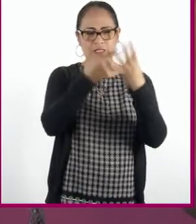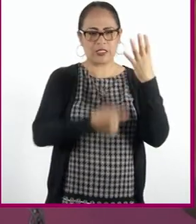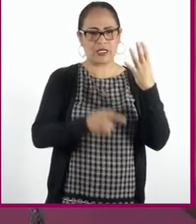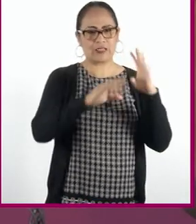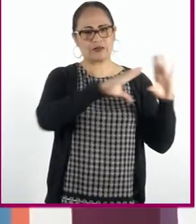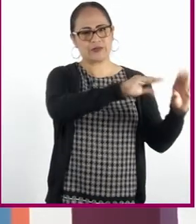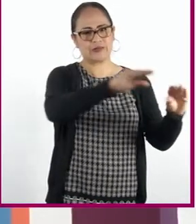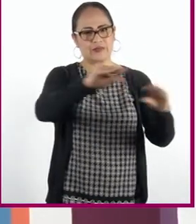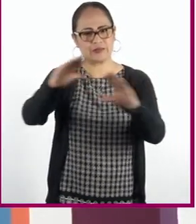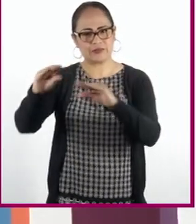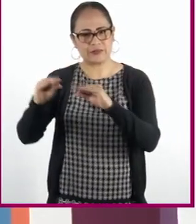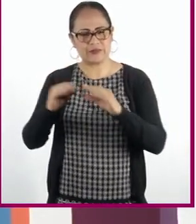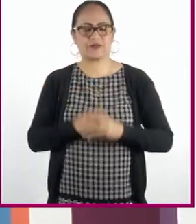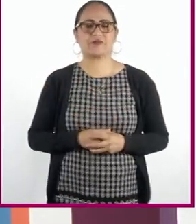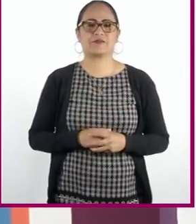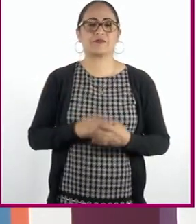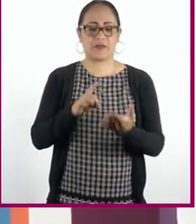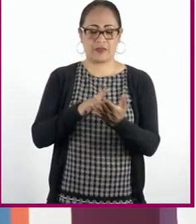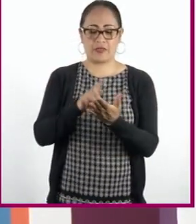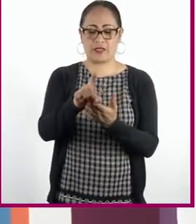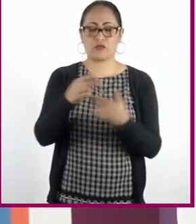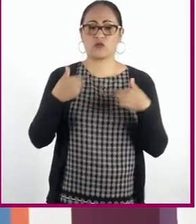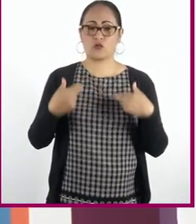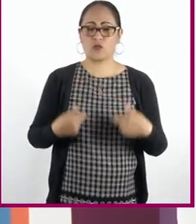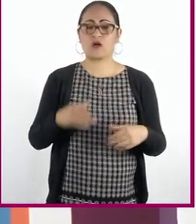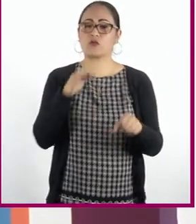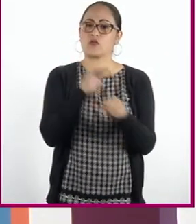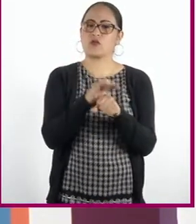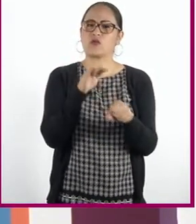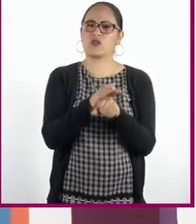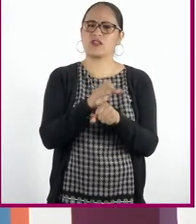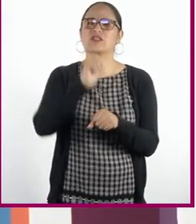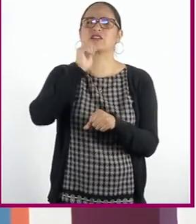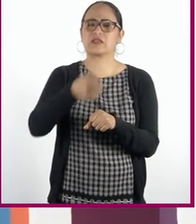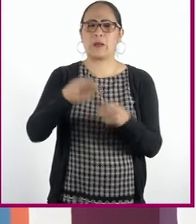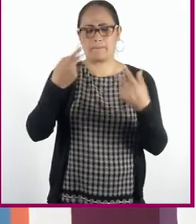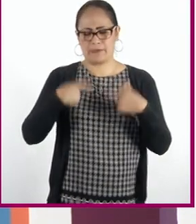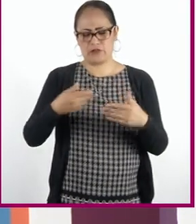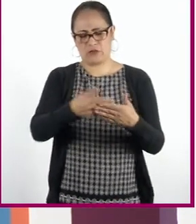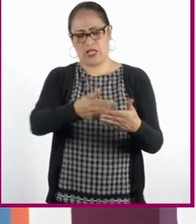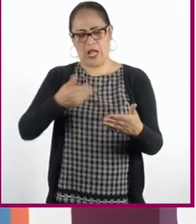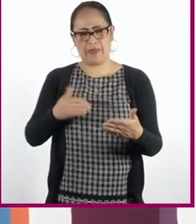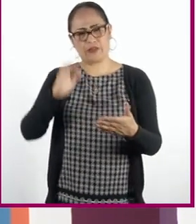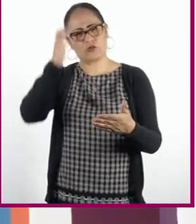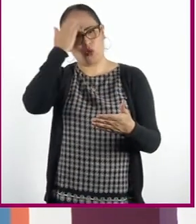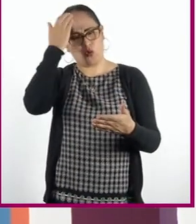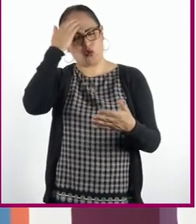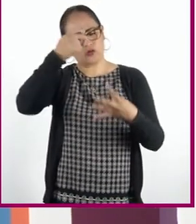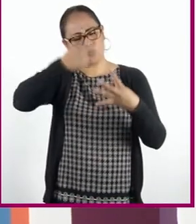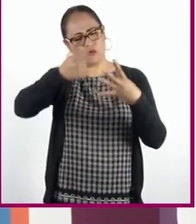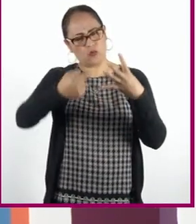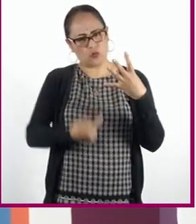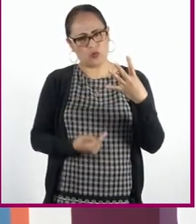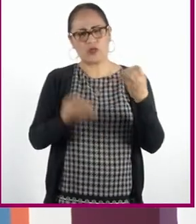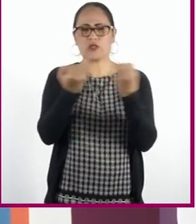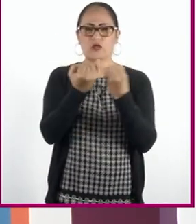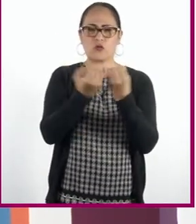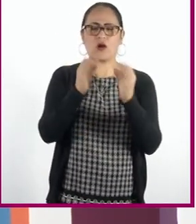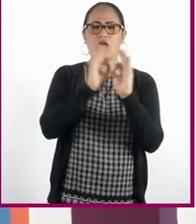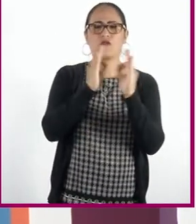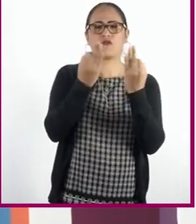La protección de los derechos humanos depende de que las personas conozcan los derechos, de que disfrutan y los mecanismos